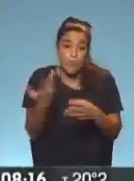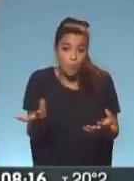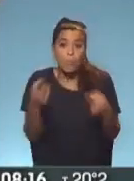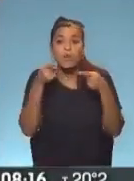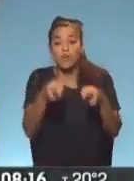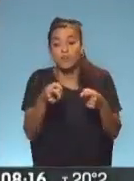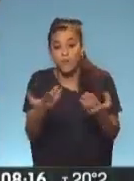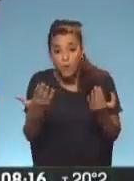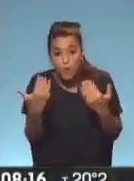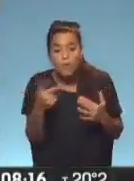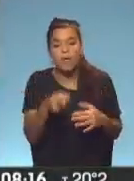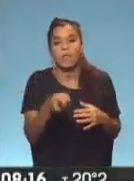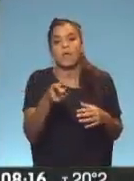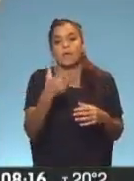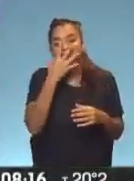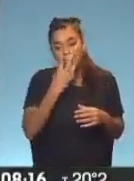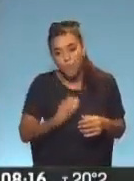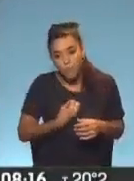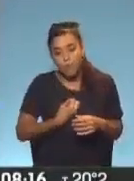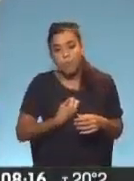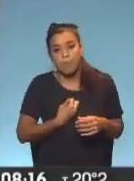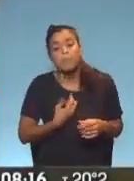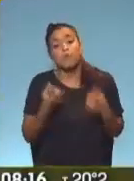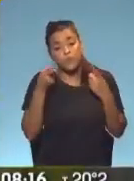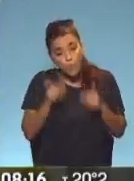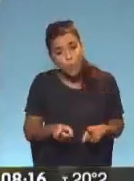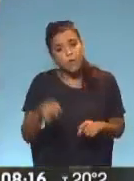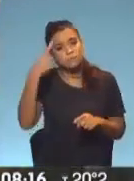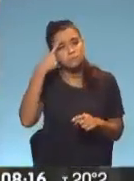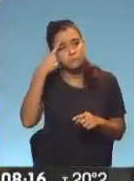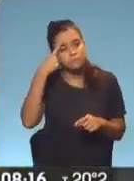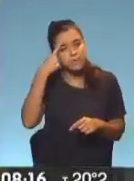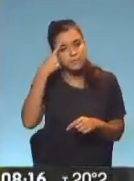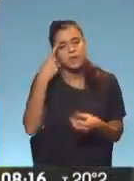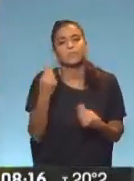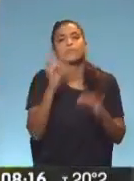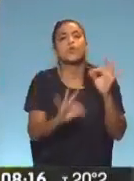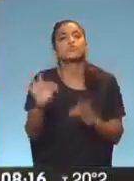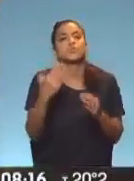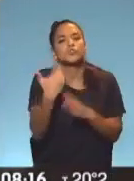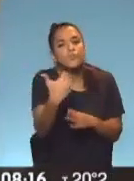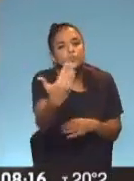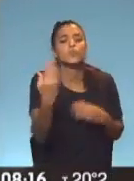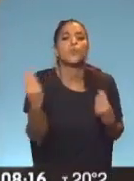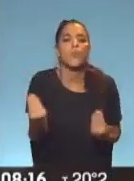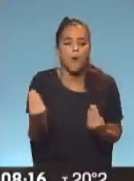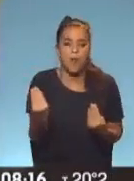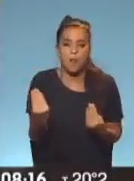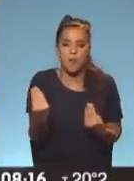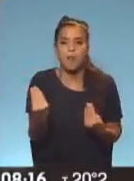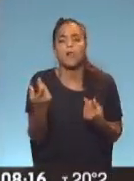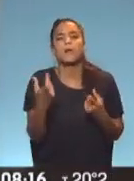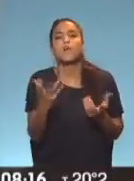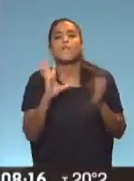ser deprimente, por un lado, por otro lado nos hace revisar qué proyectos teníamos previstos, qué tipo de